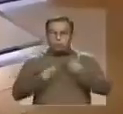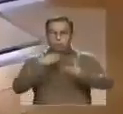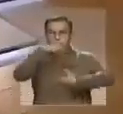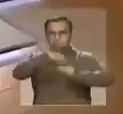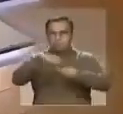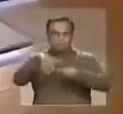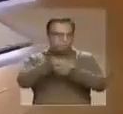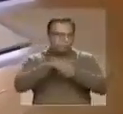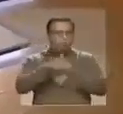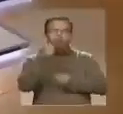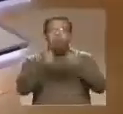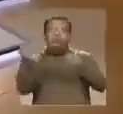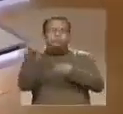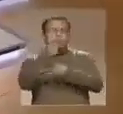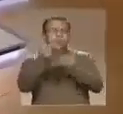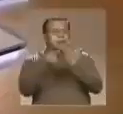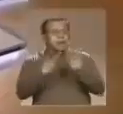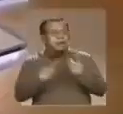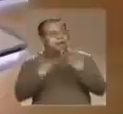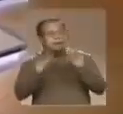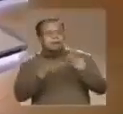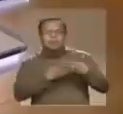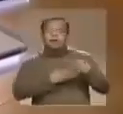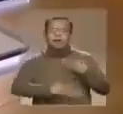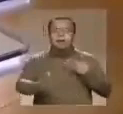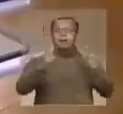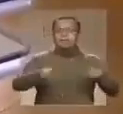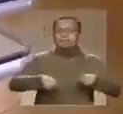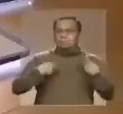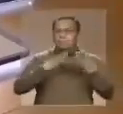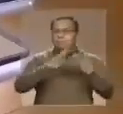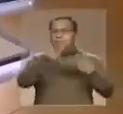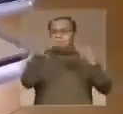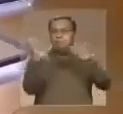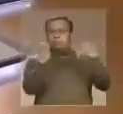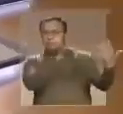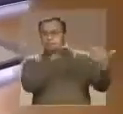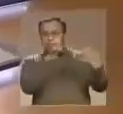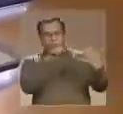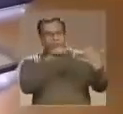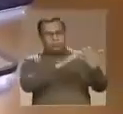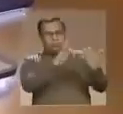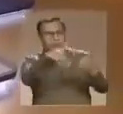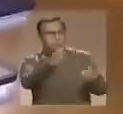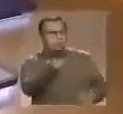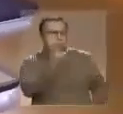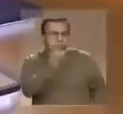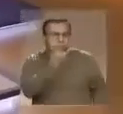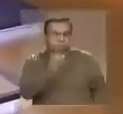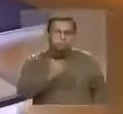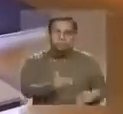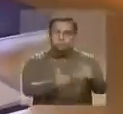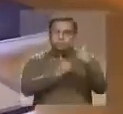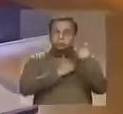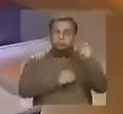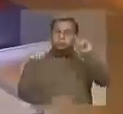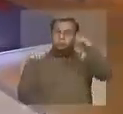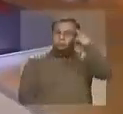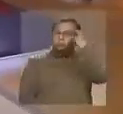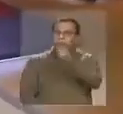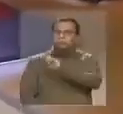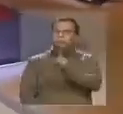conflicto armado, cuáles son sus expectativas de vida luego del conflicto armado. Y siento que no es una responsabilidad del gobierno,